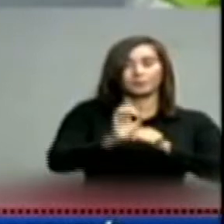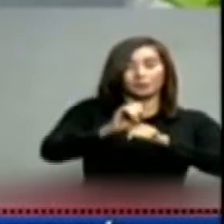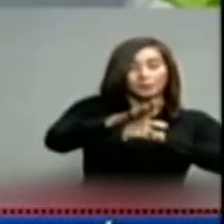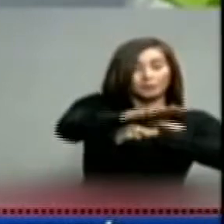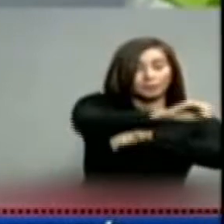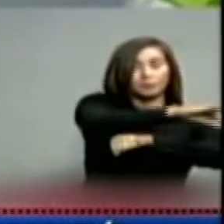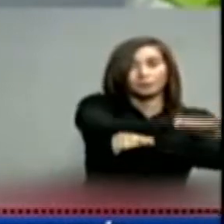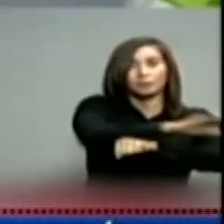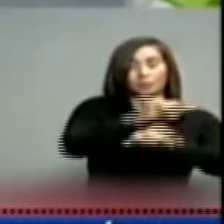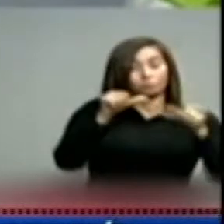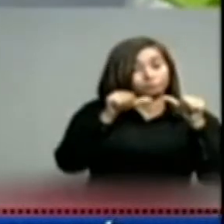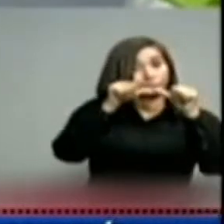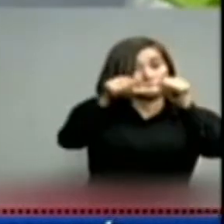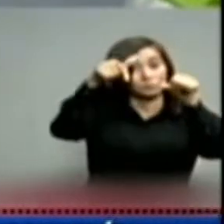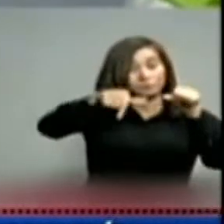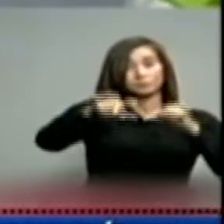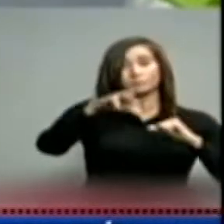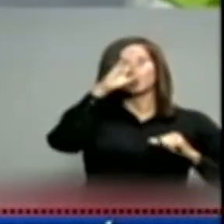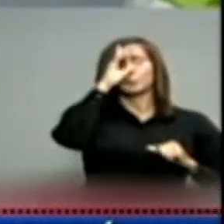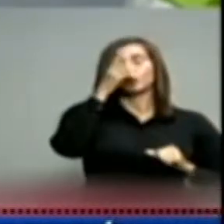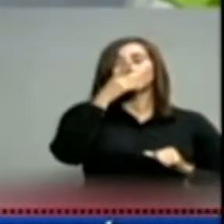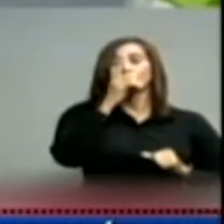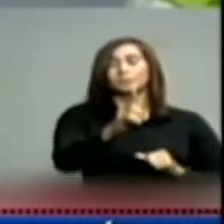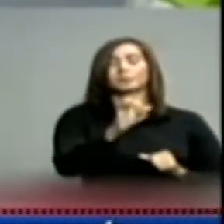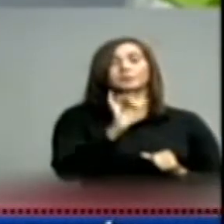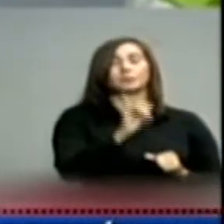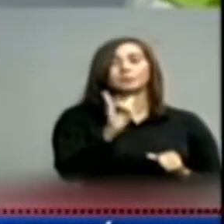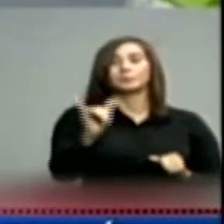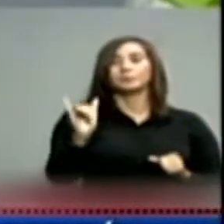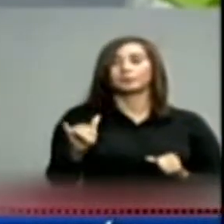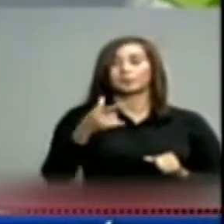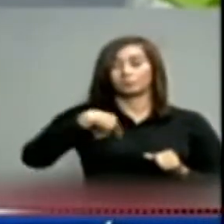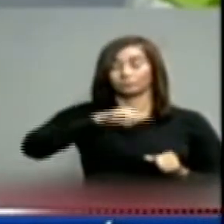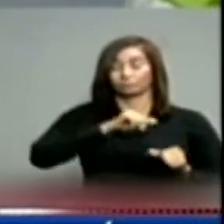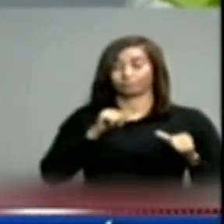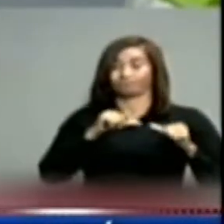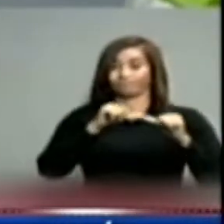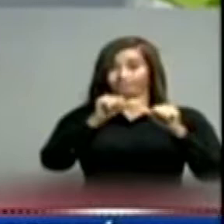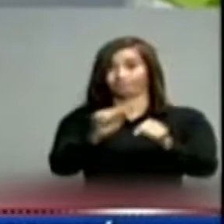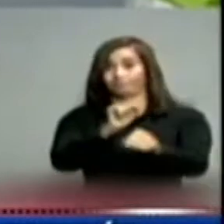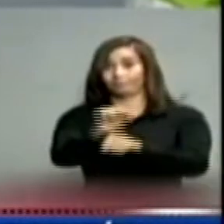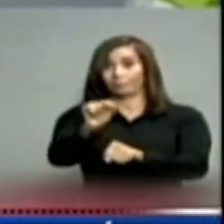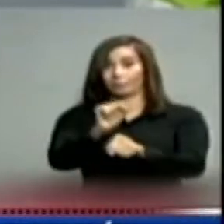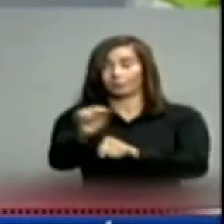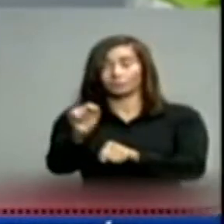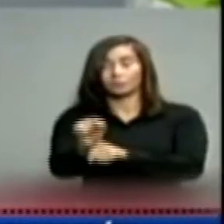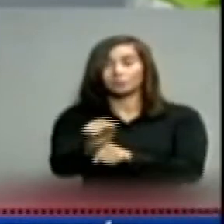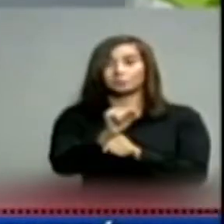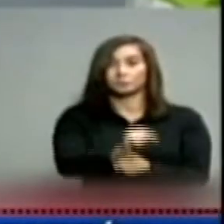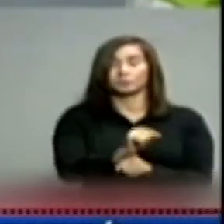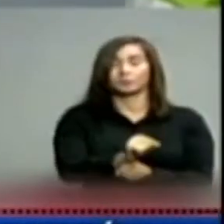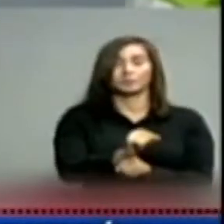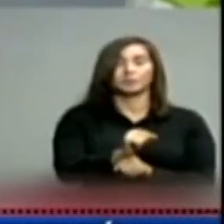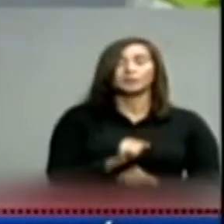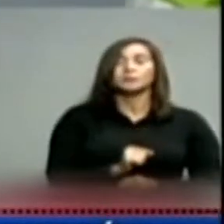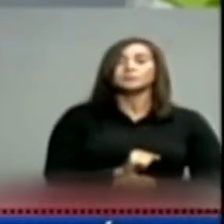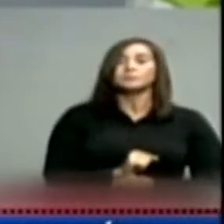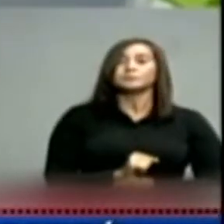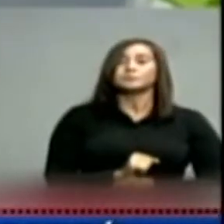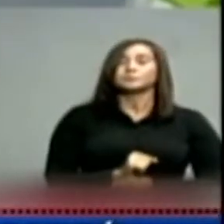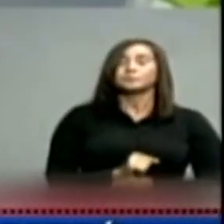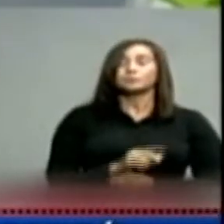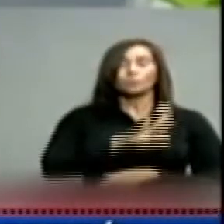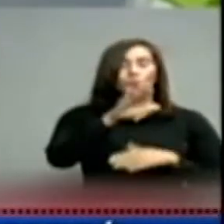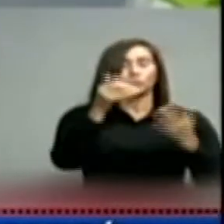epidemia no ha pasado, está ahí, por tanto, todos los trabajos que hay que hacer para